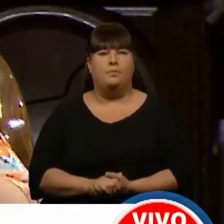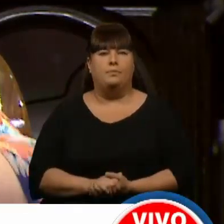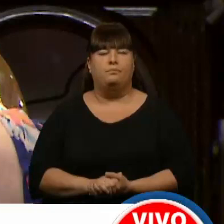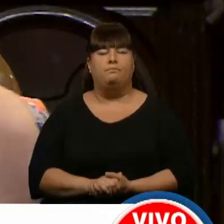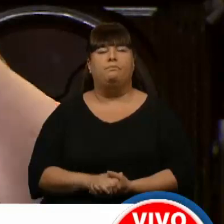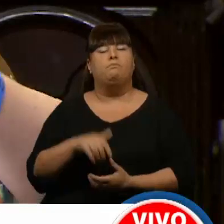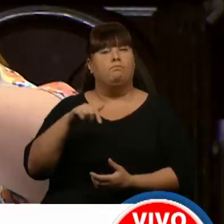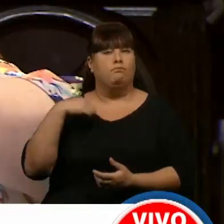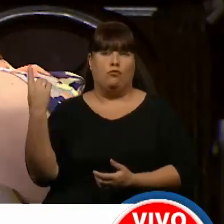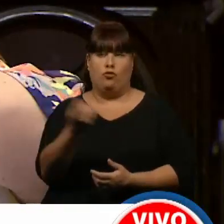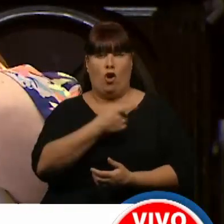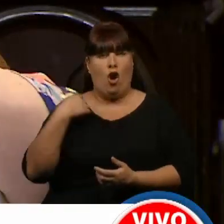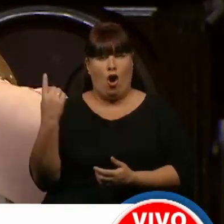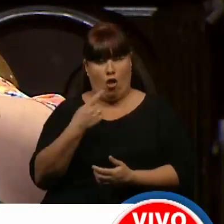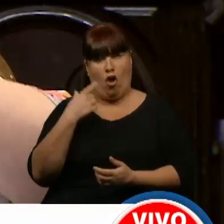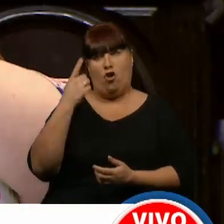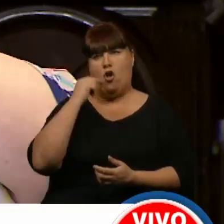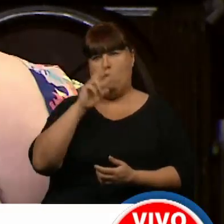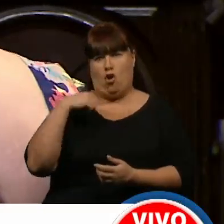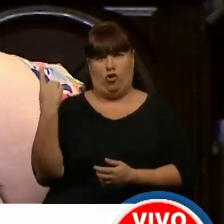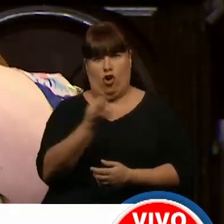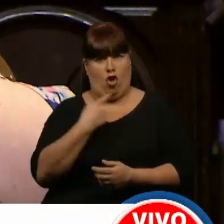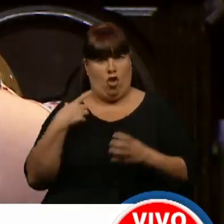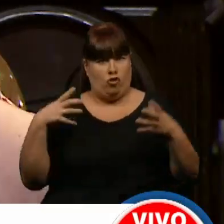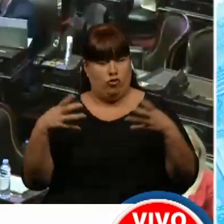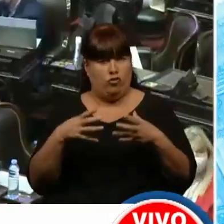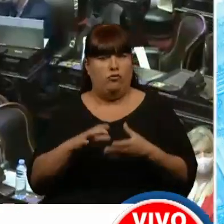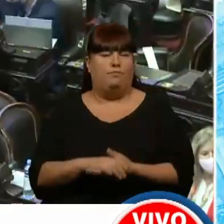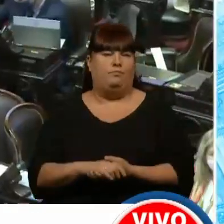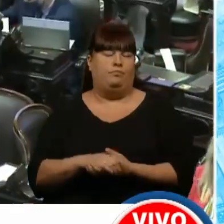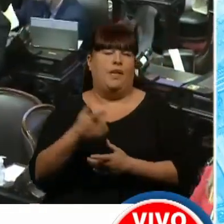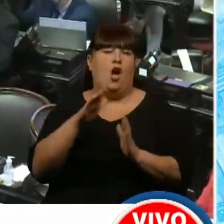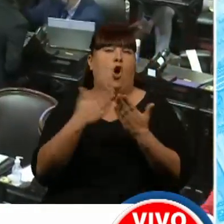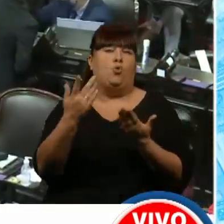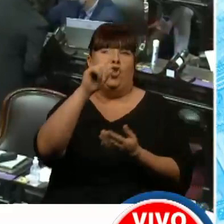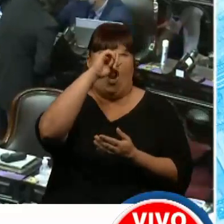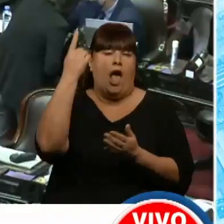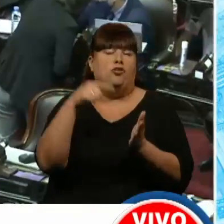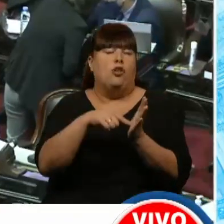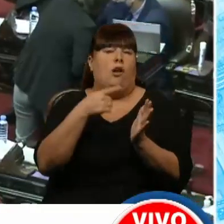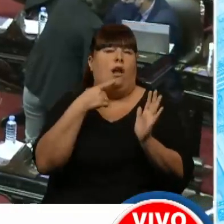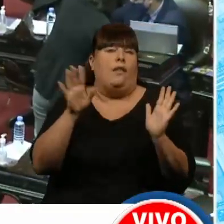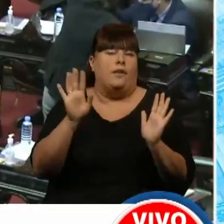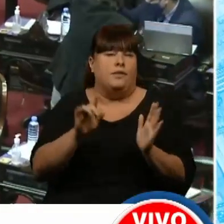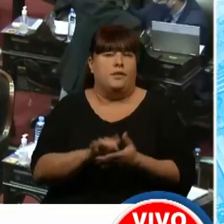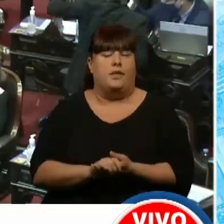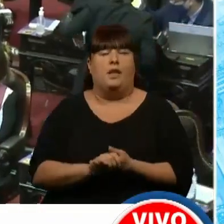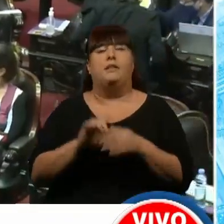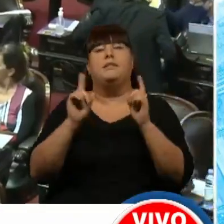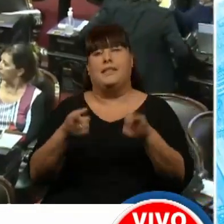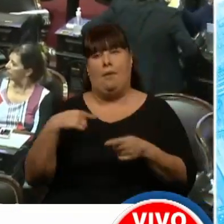Y aquí todos nosotros y nosotras, que según la Constitución y lo